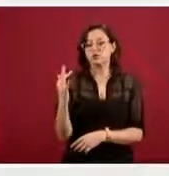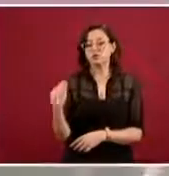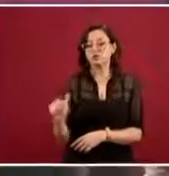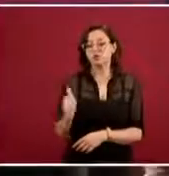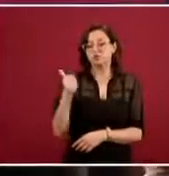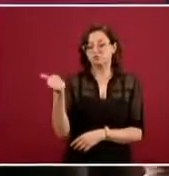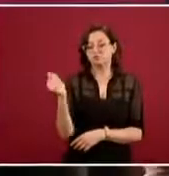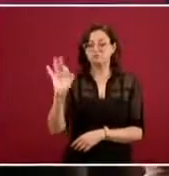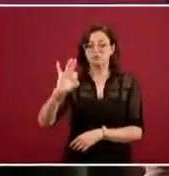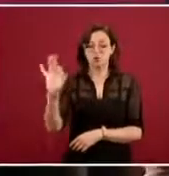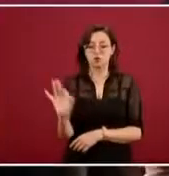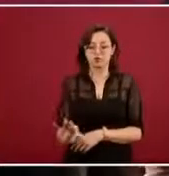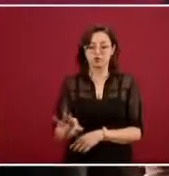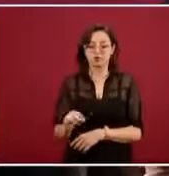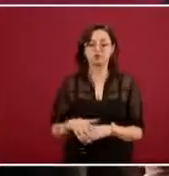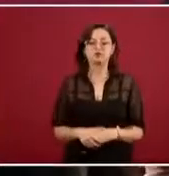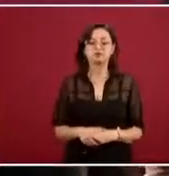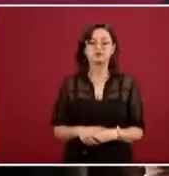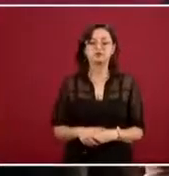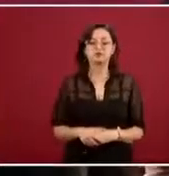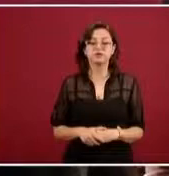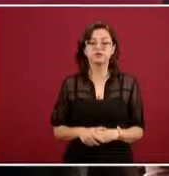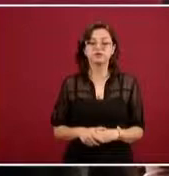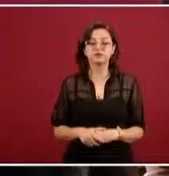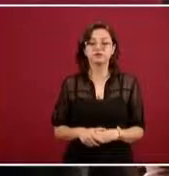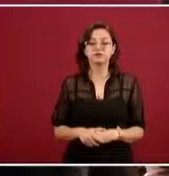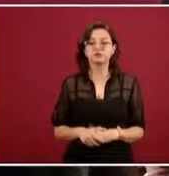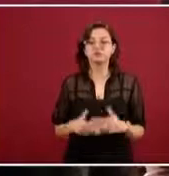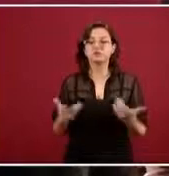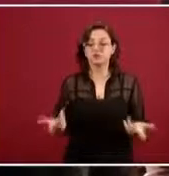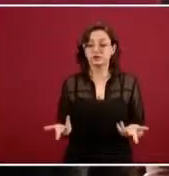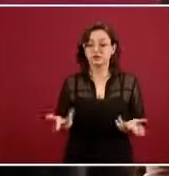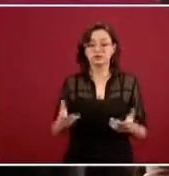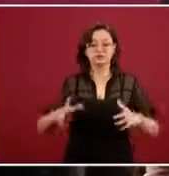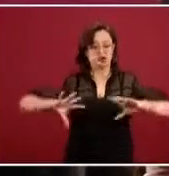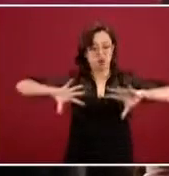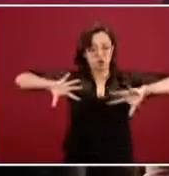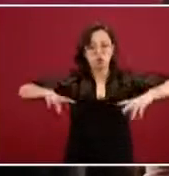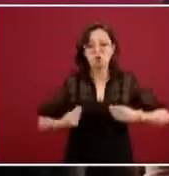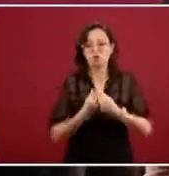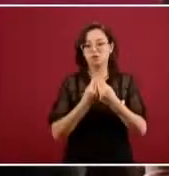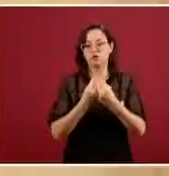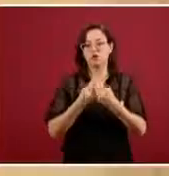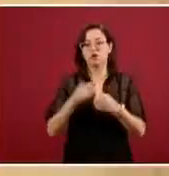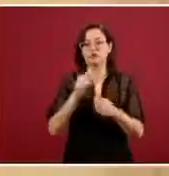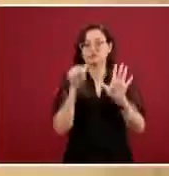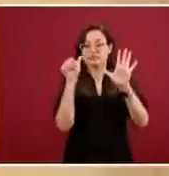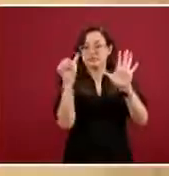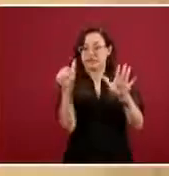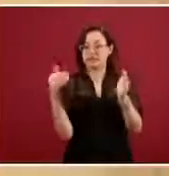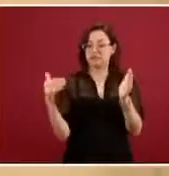4.56, recordando que estos datos siempre son de los casos confirmados, es la distribución de esos